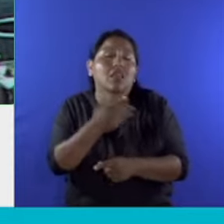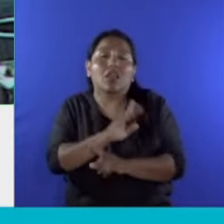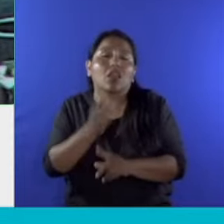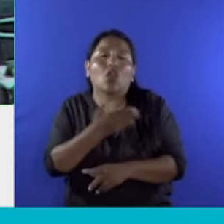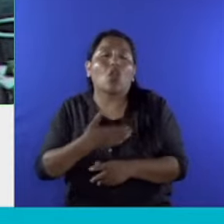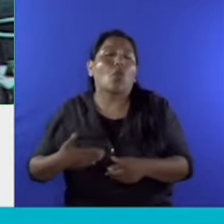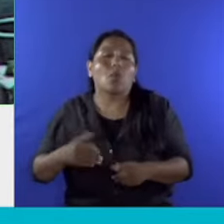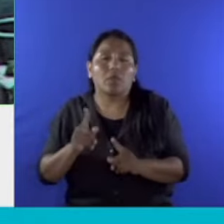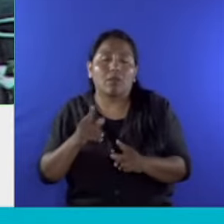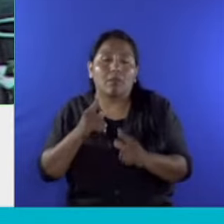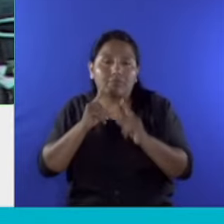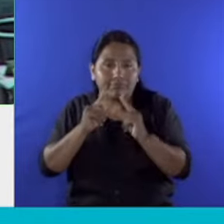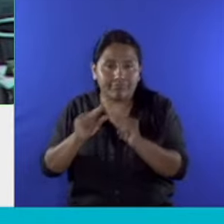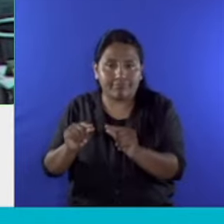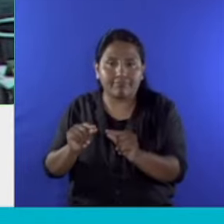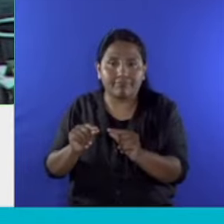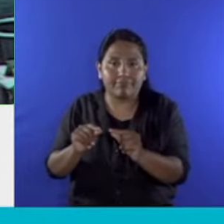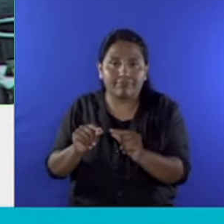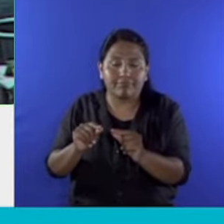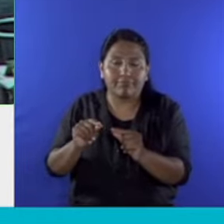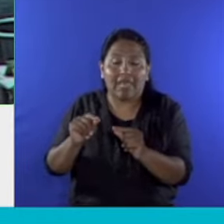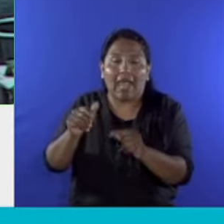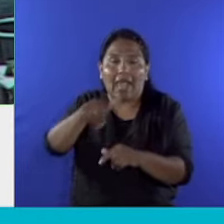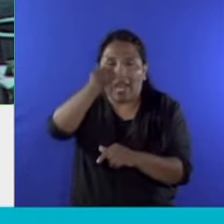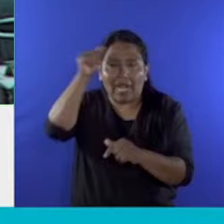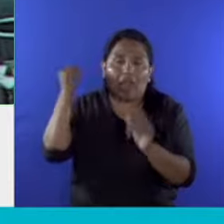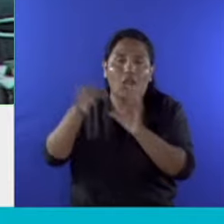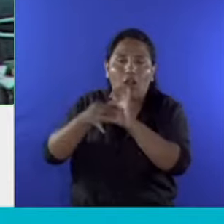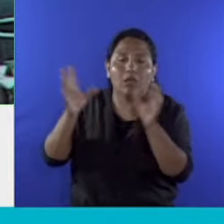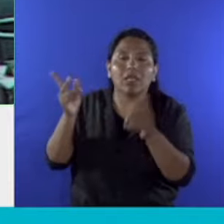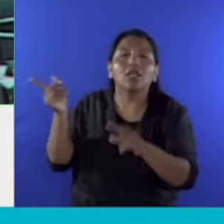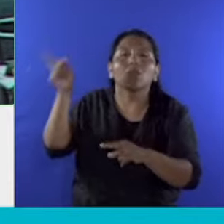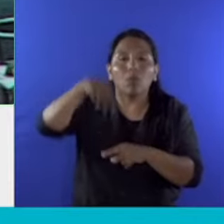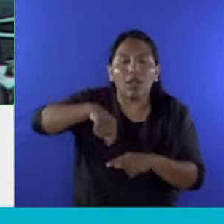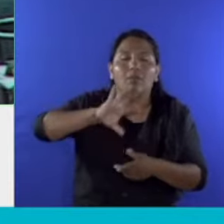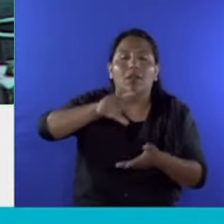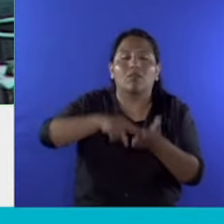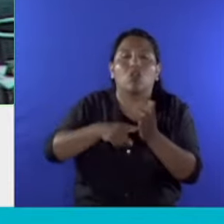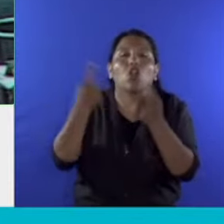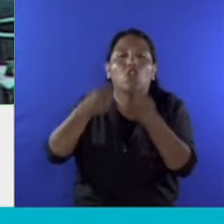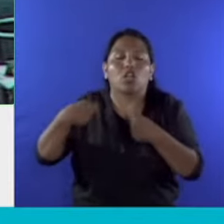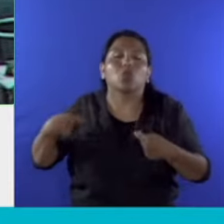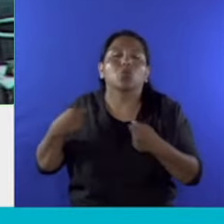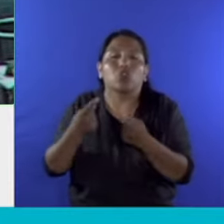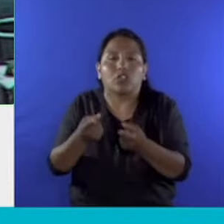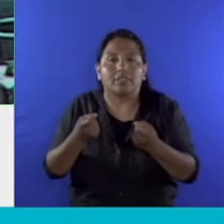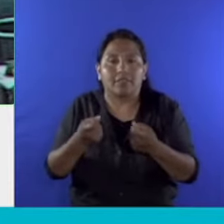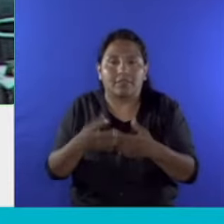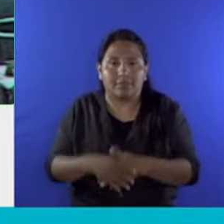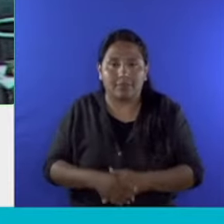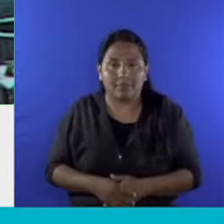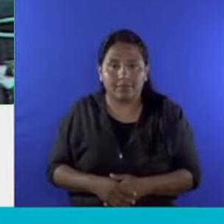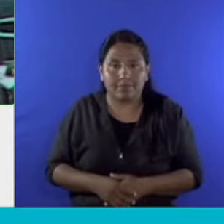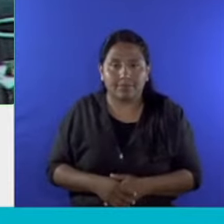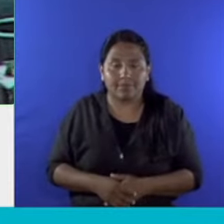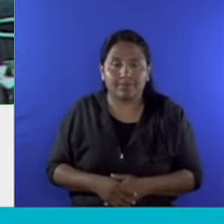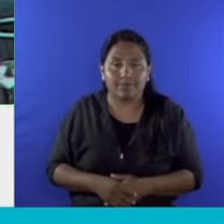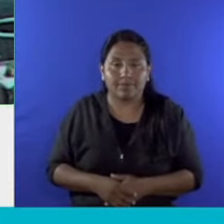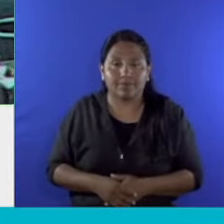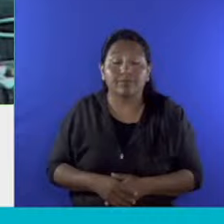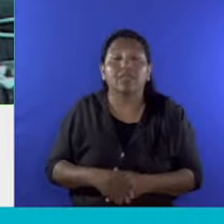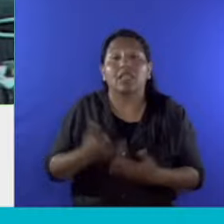para reclamarle al león libertario que le restituya a la provincia de Buenos Aires los recursos que necesita, que a su vez